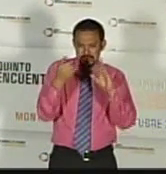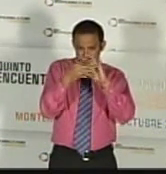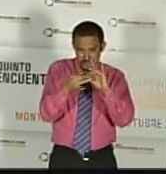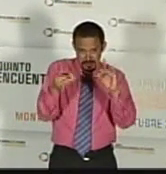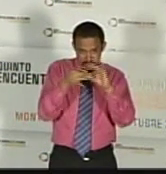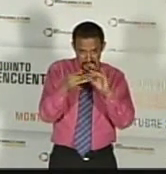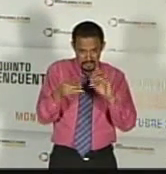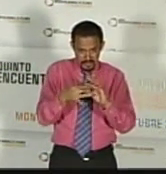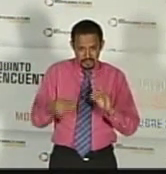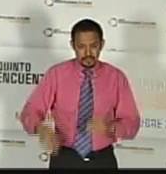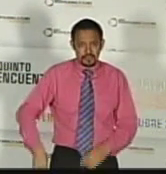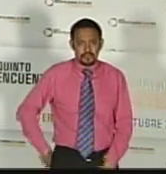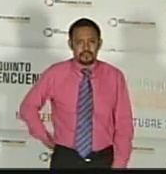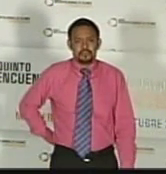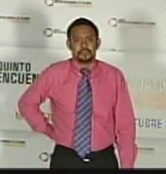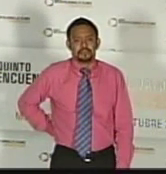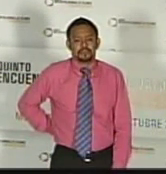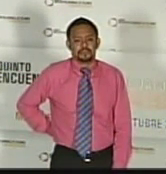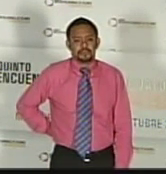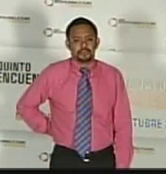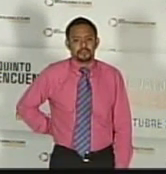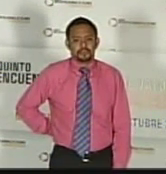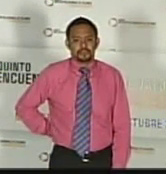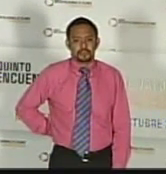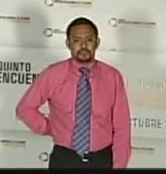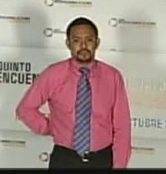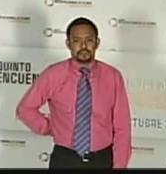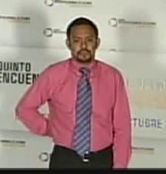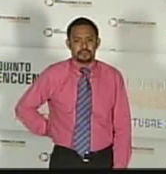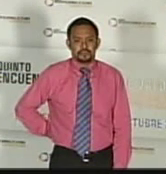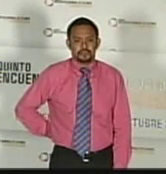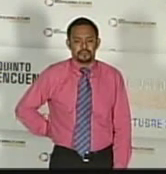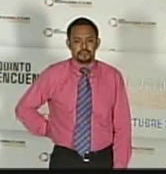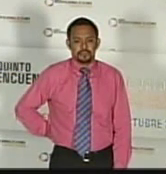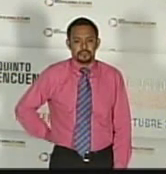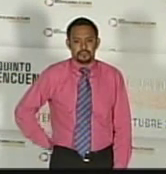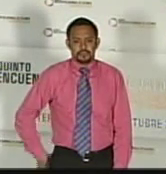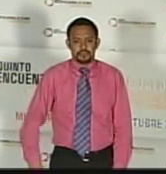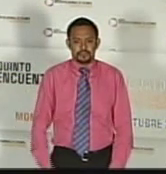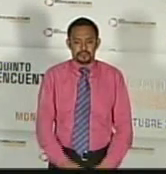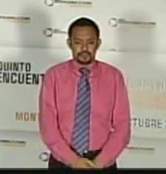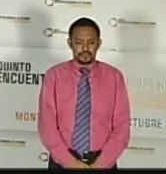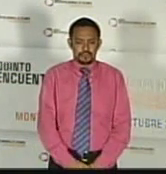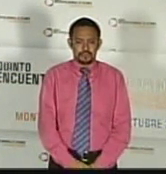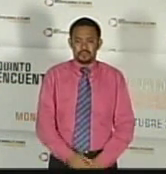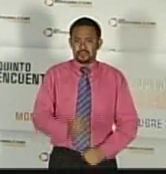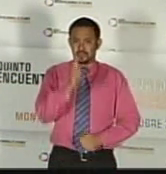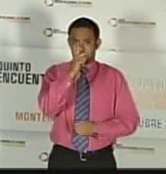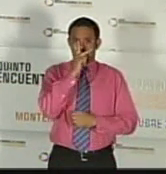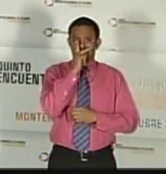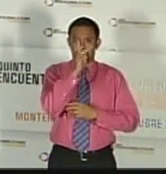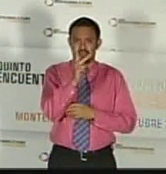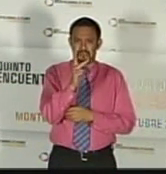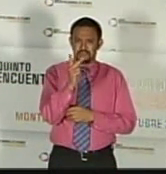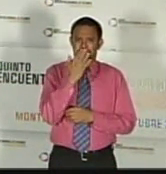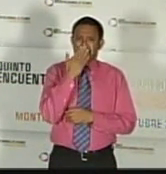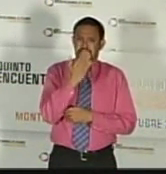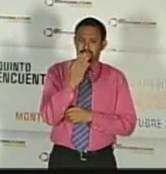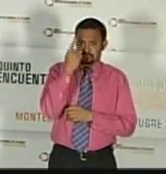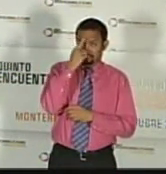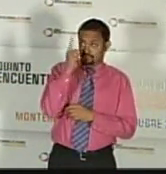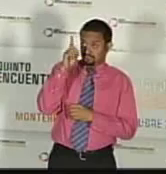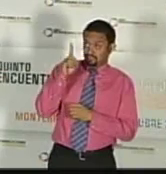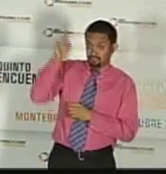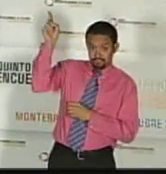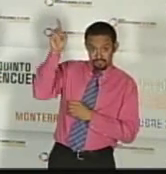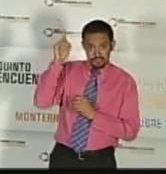el orden intrínseco convirtiéndose en un orden extrínseco. No existe una palabra buena para